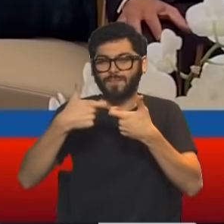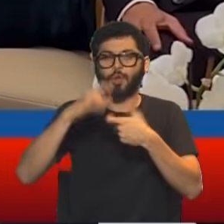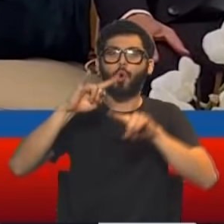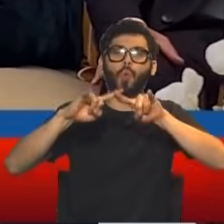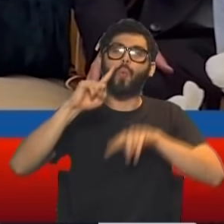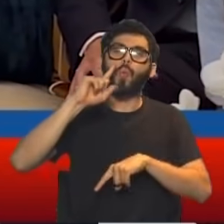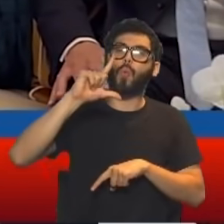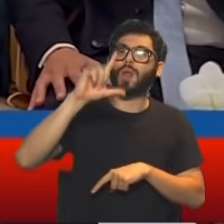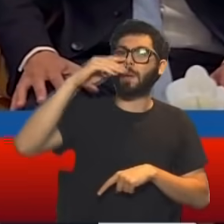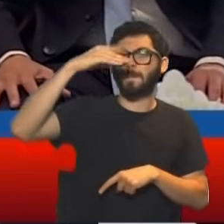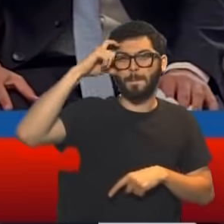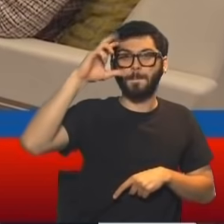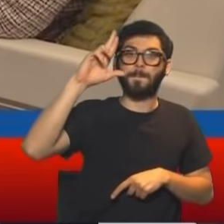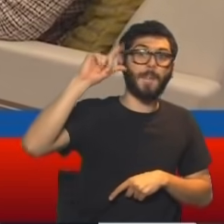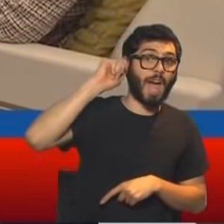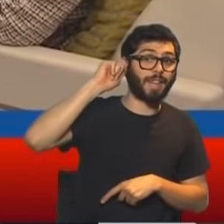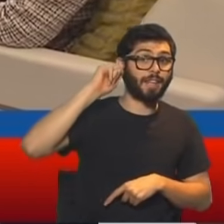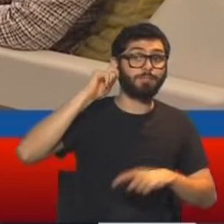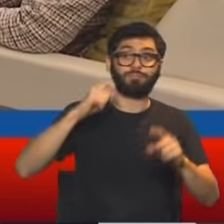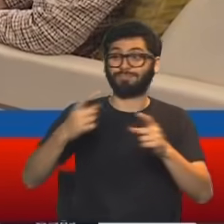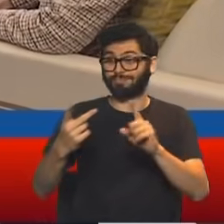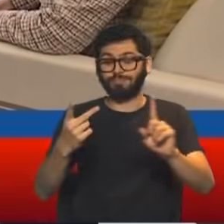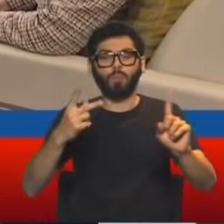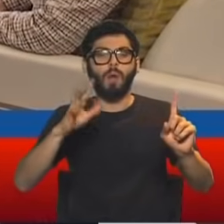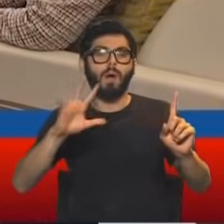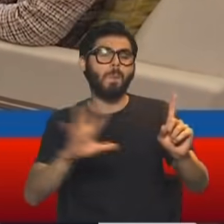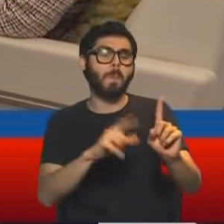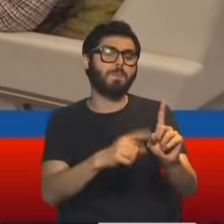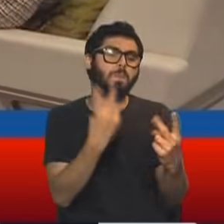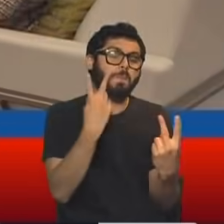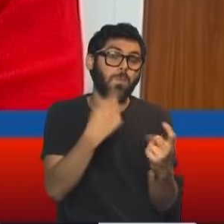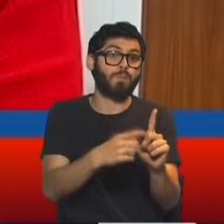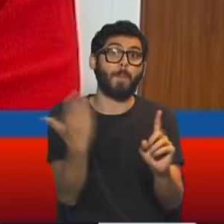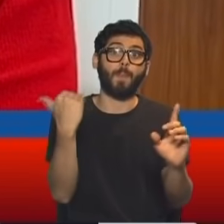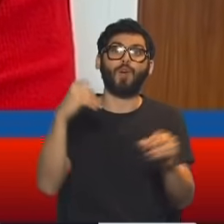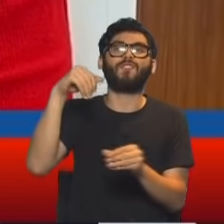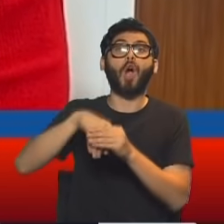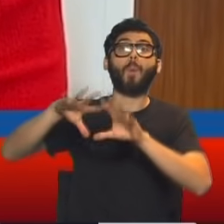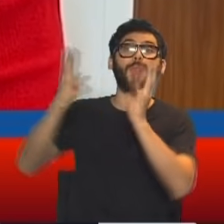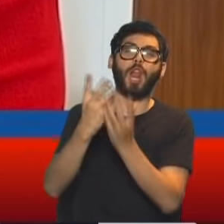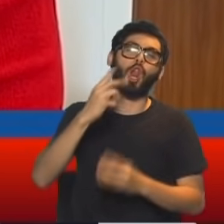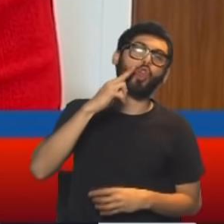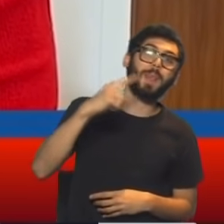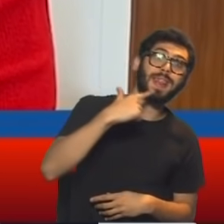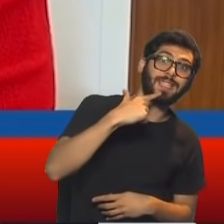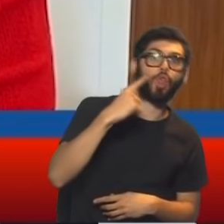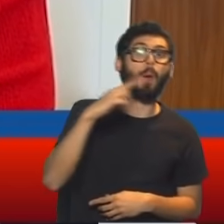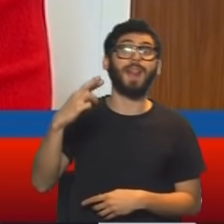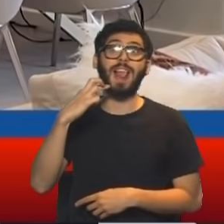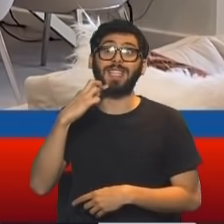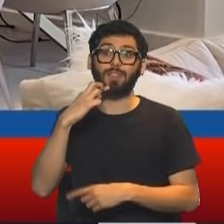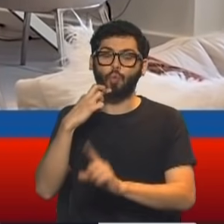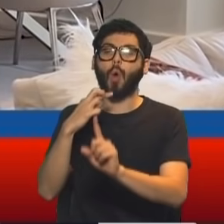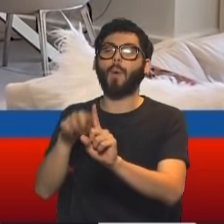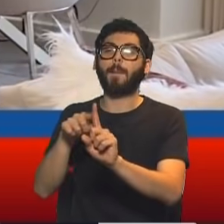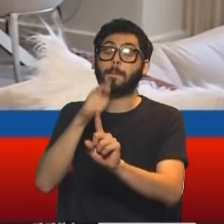porque durante su gestión dentro del Banco Mundial 2017-2019 se le acusa de haber manipulado un ranking